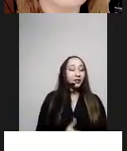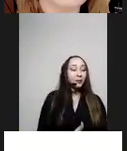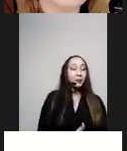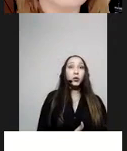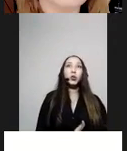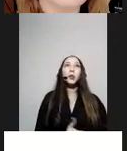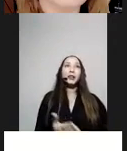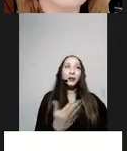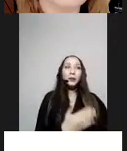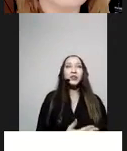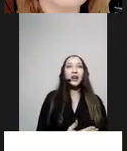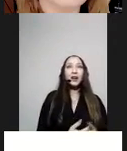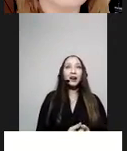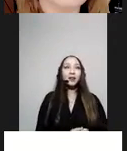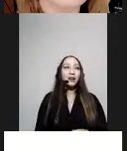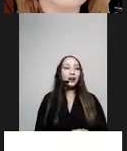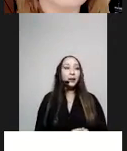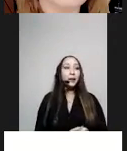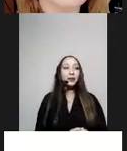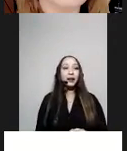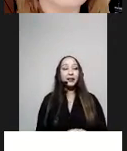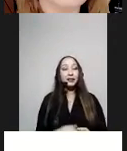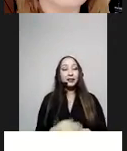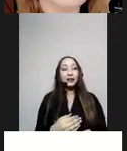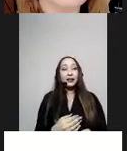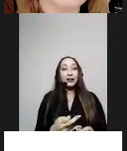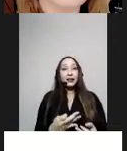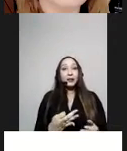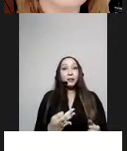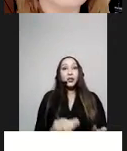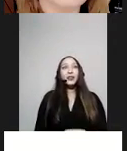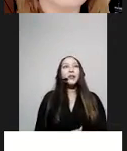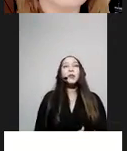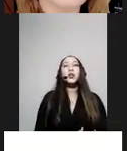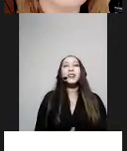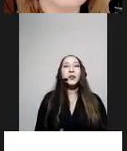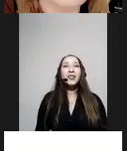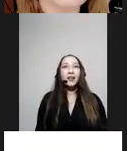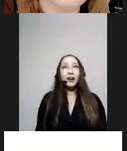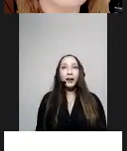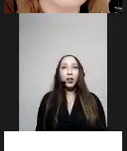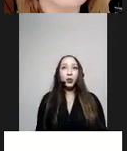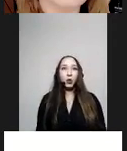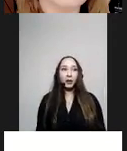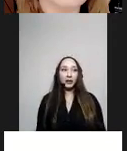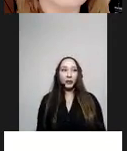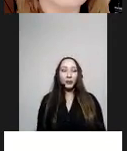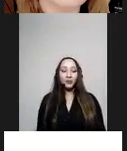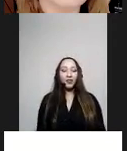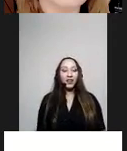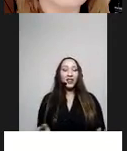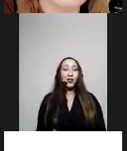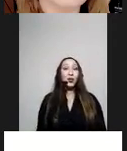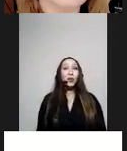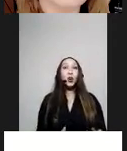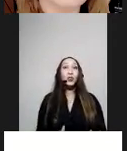de ese piloto automático, ya en las láminas pasadas. Muchas veces vivimos nuestra vida en piloto automático